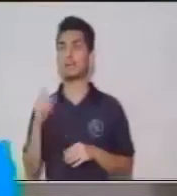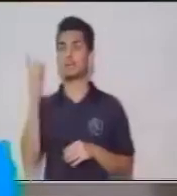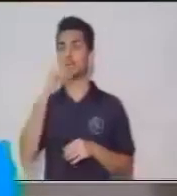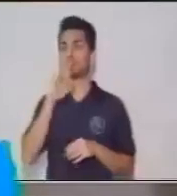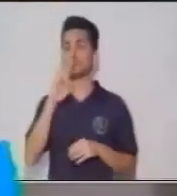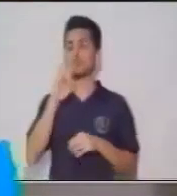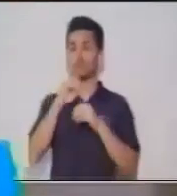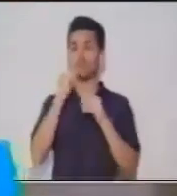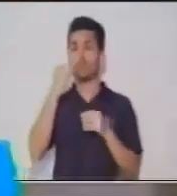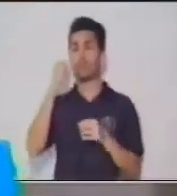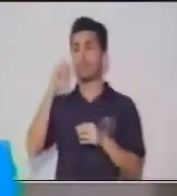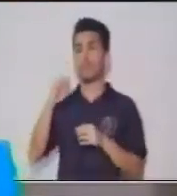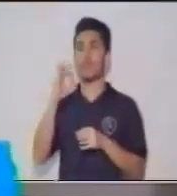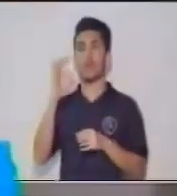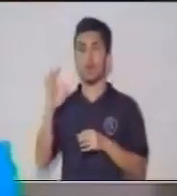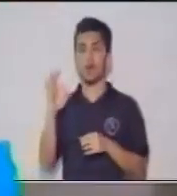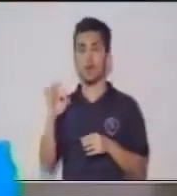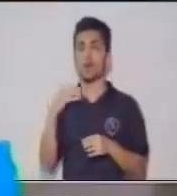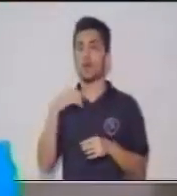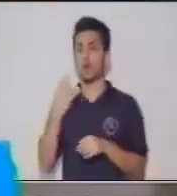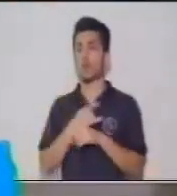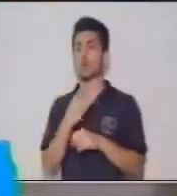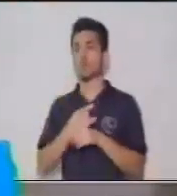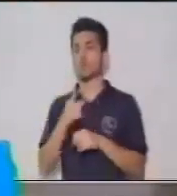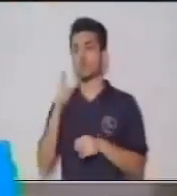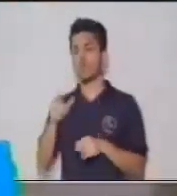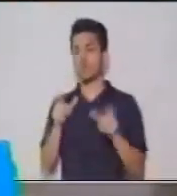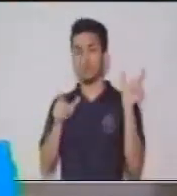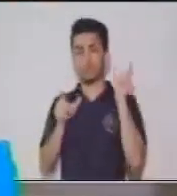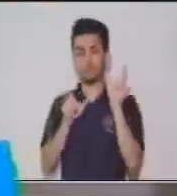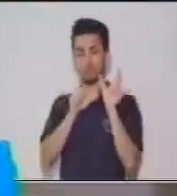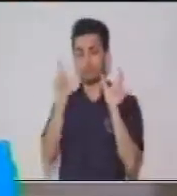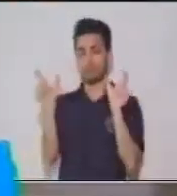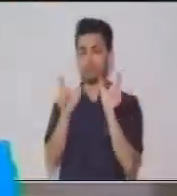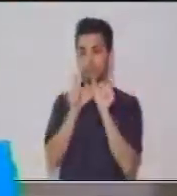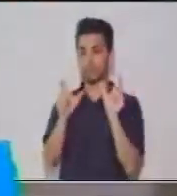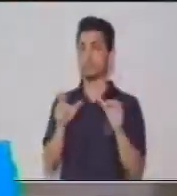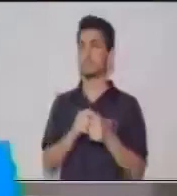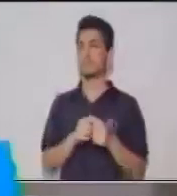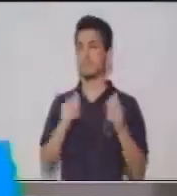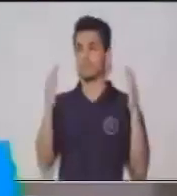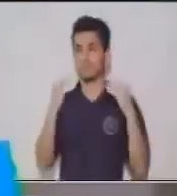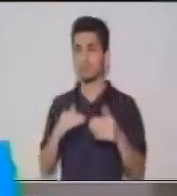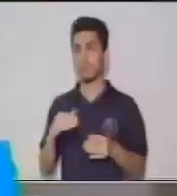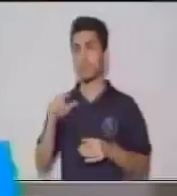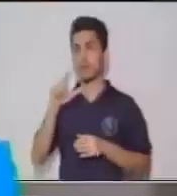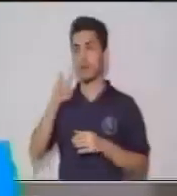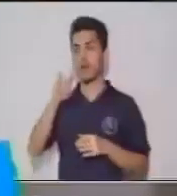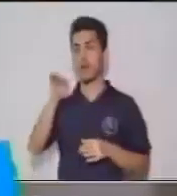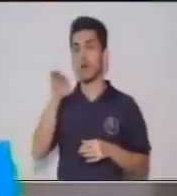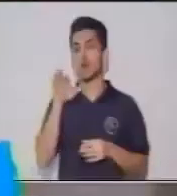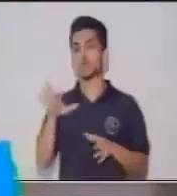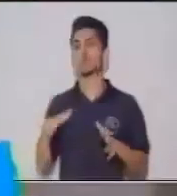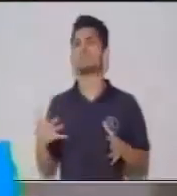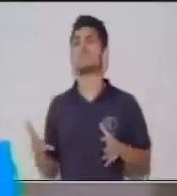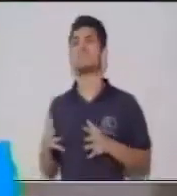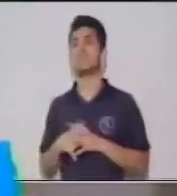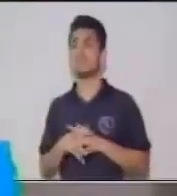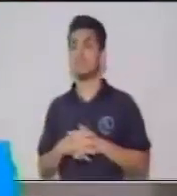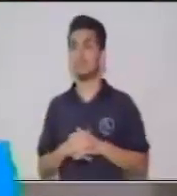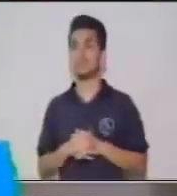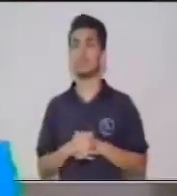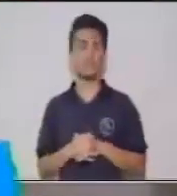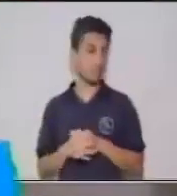utilizamos en nuestro lexema. Con la palabra luz vamos a trabajar